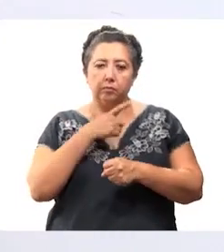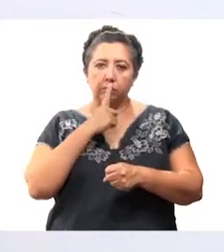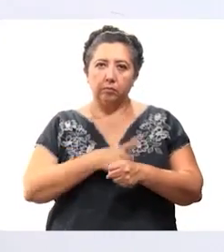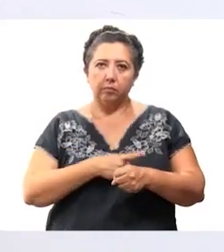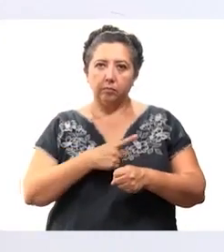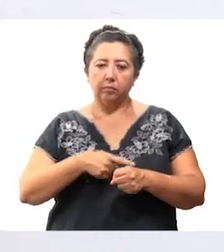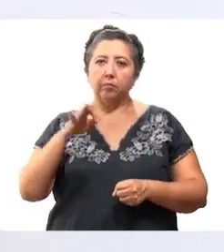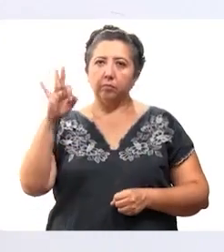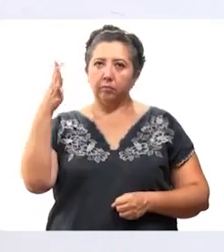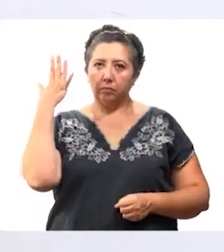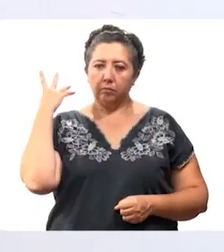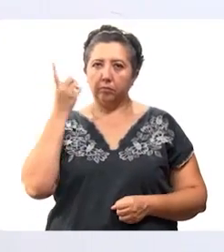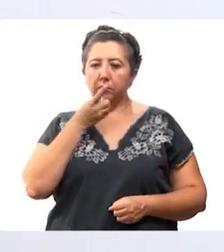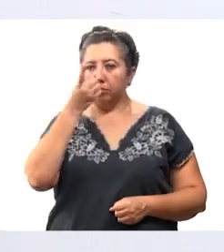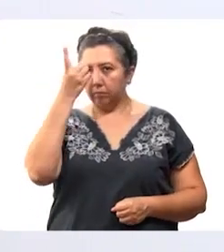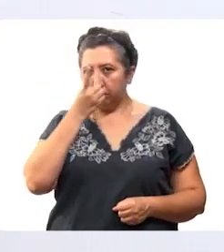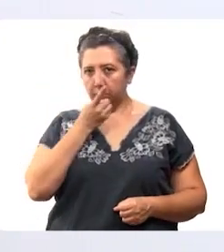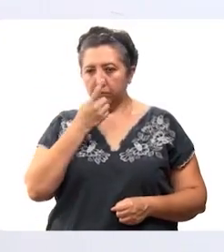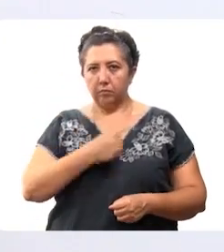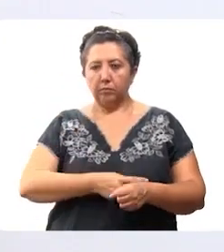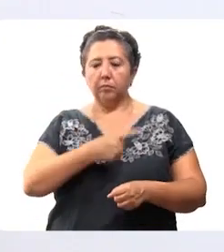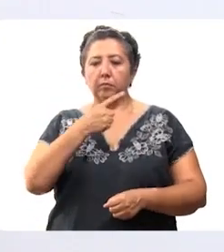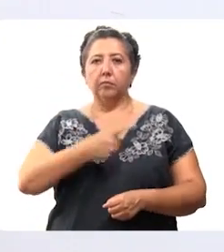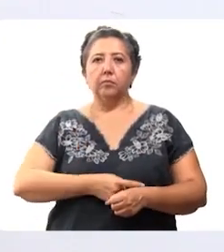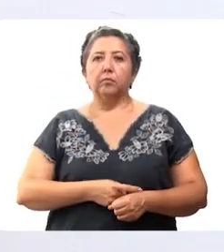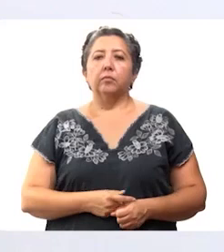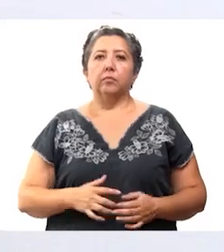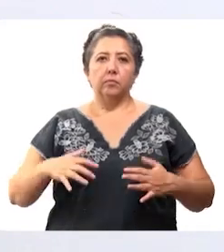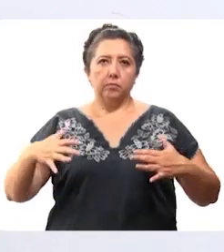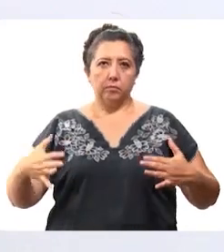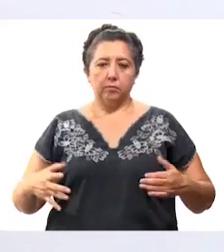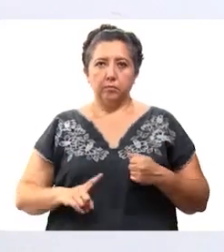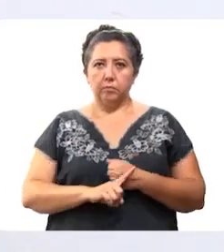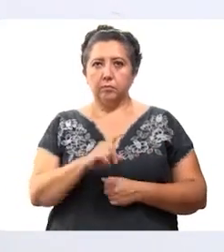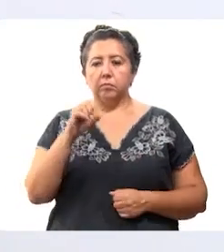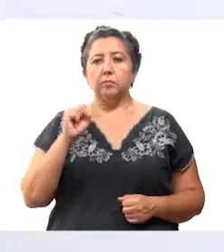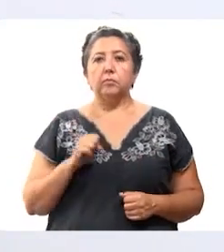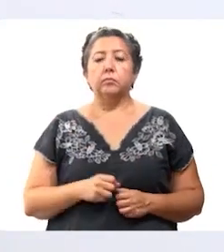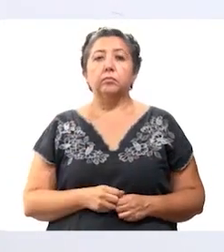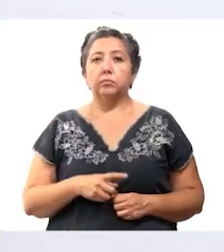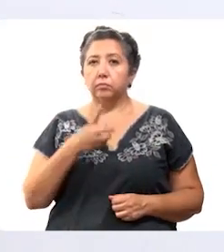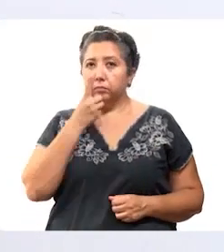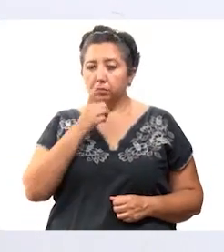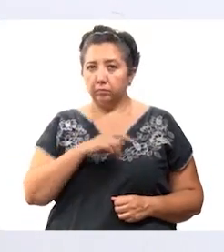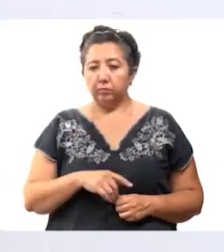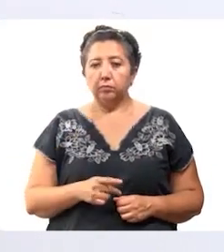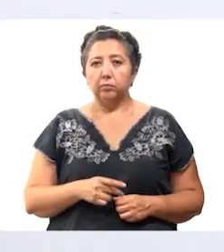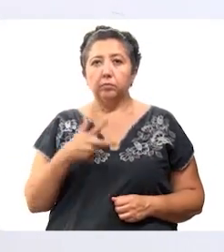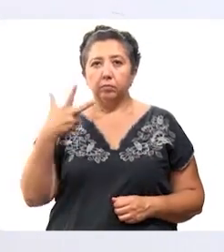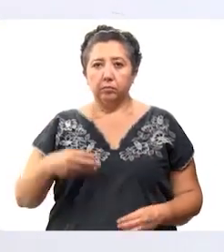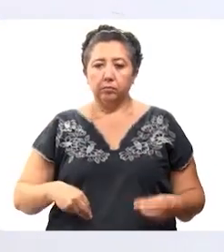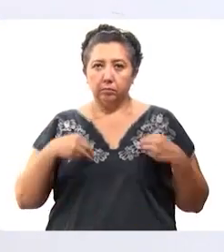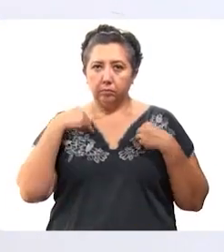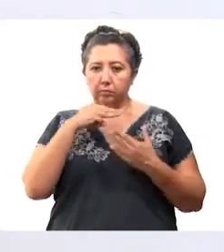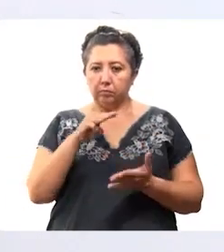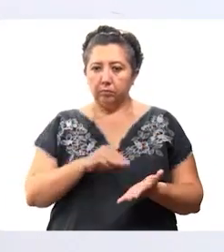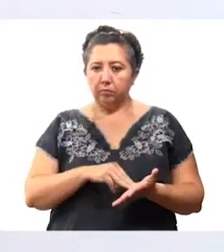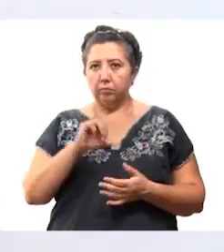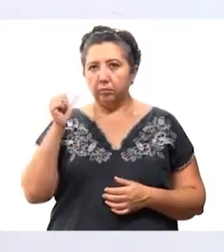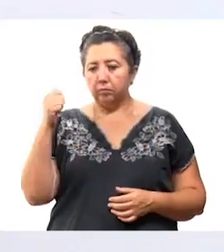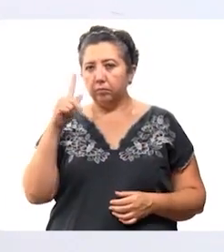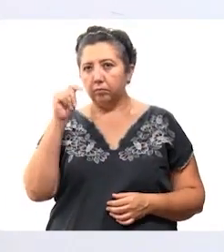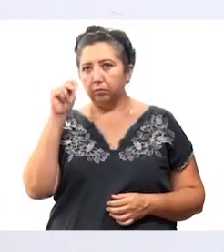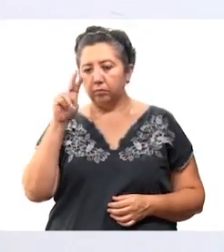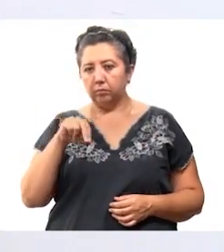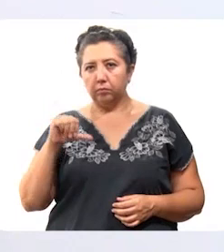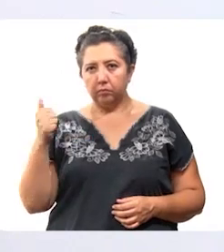Sus principales enfermedades fueron diabetes, hipertensión arterial, obesidad e inmunosupresión. 8 residían en Mérida, 1 en